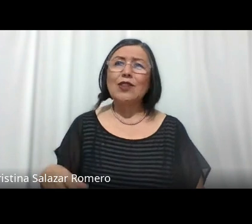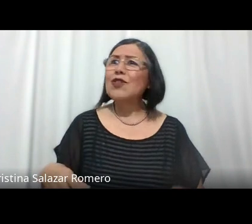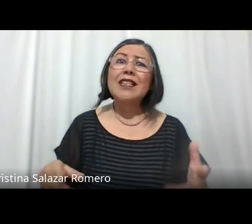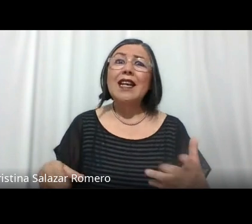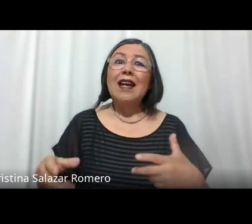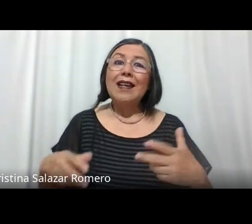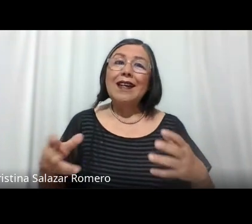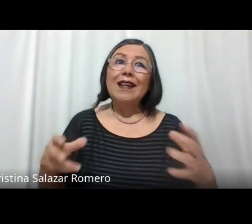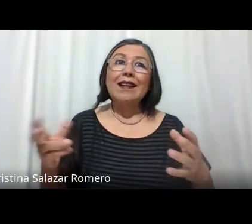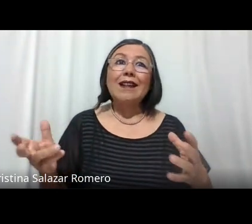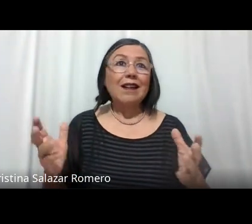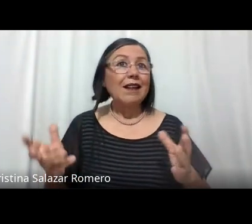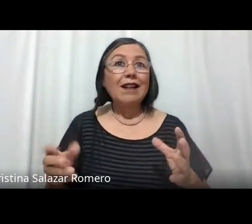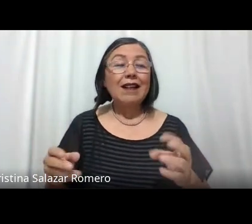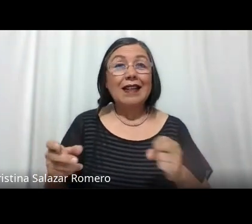pasado. Entonces,